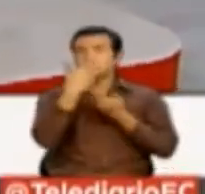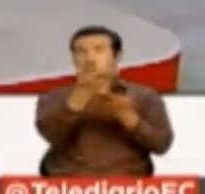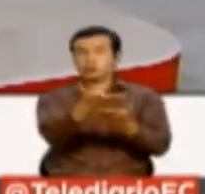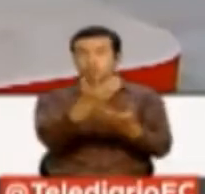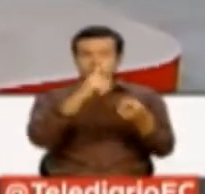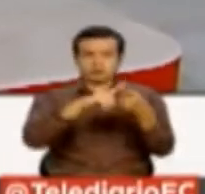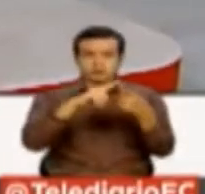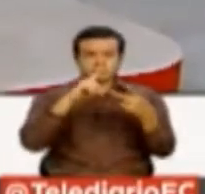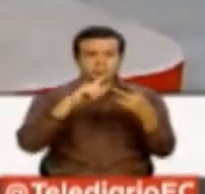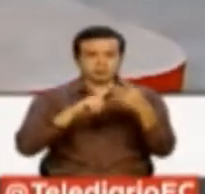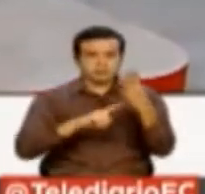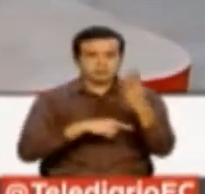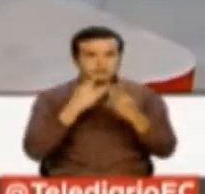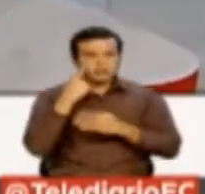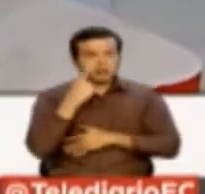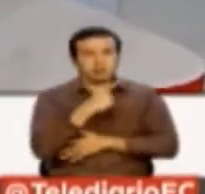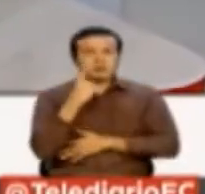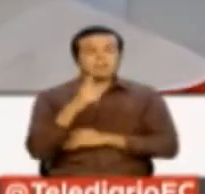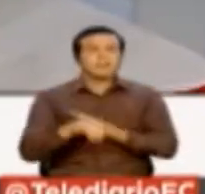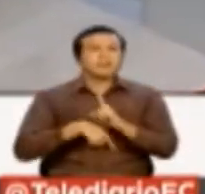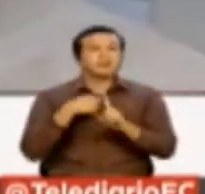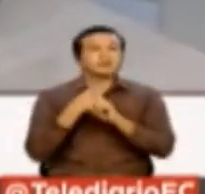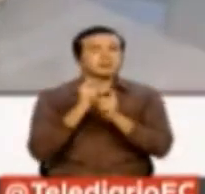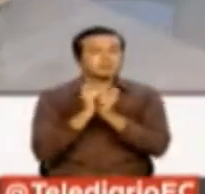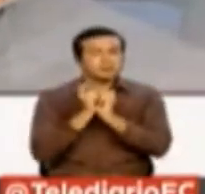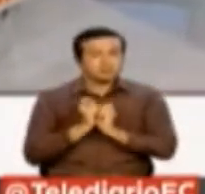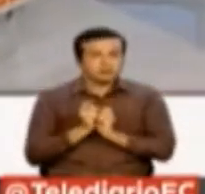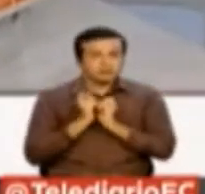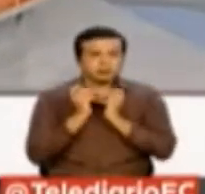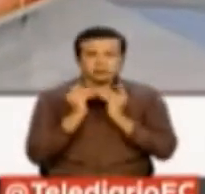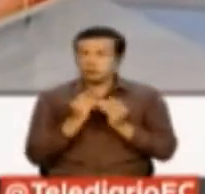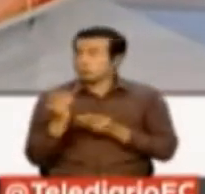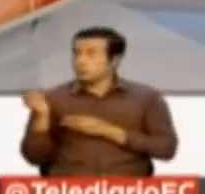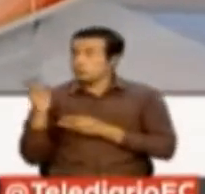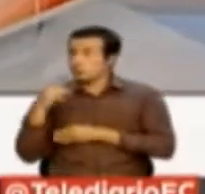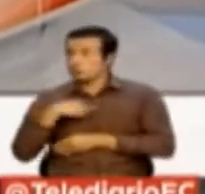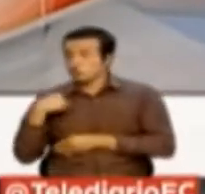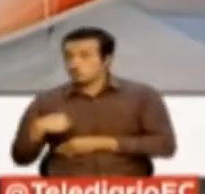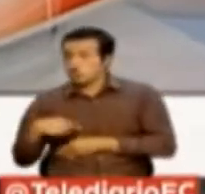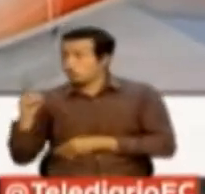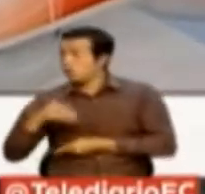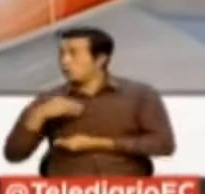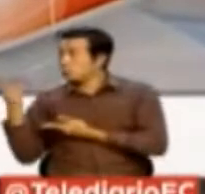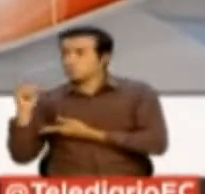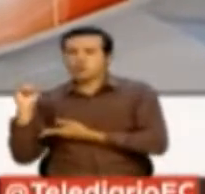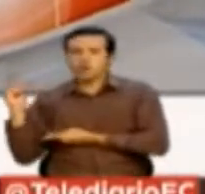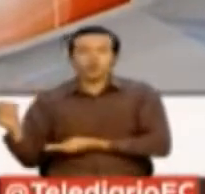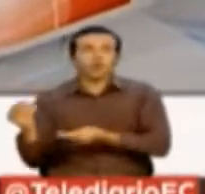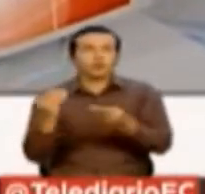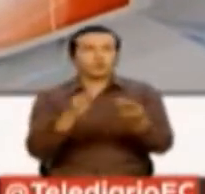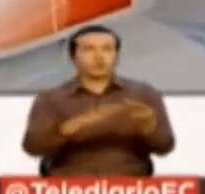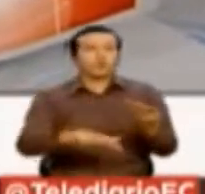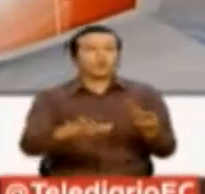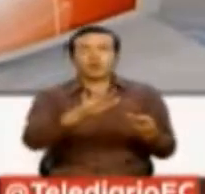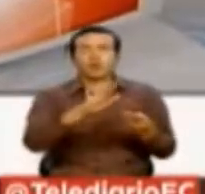y agrega no solamente eso sino que aparte de cambiar el destino que importante desde el punto de vista geopolítico